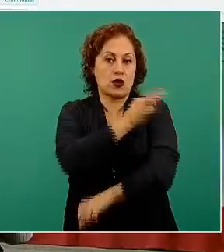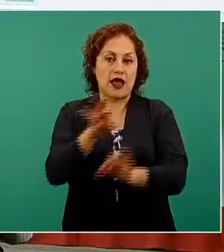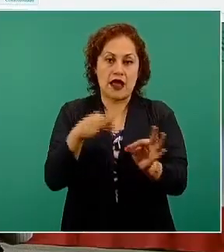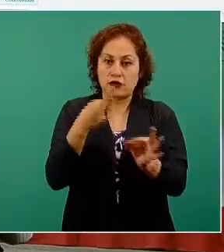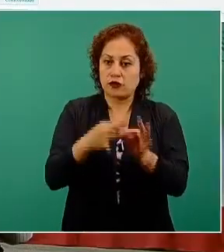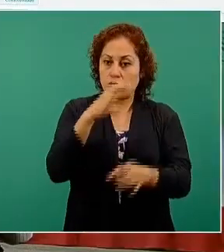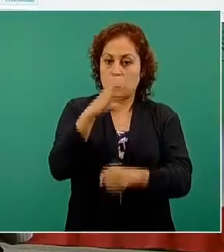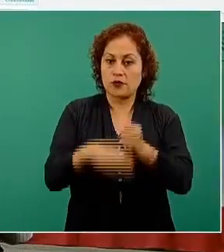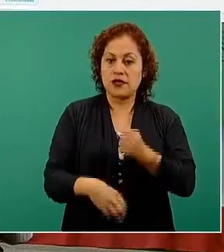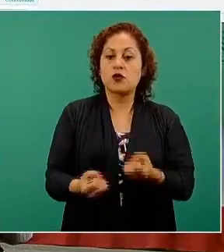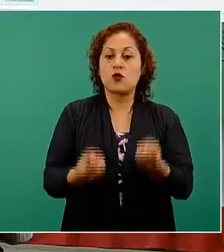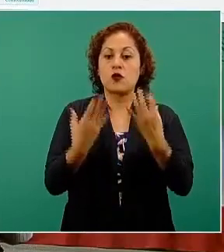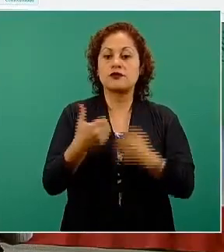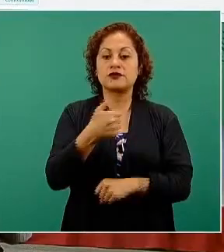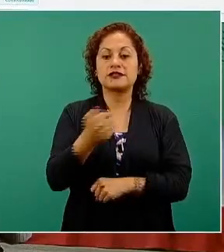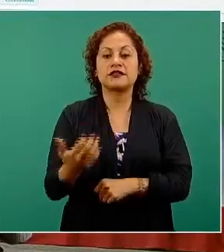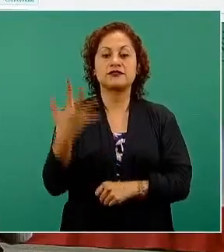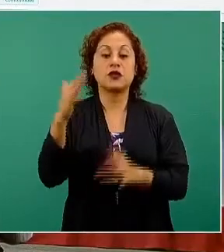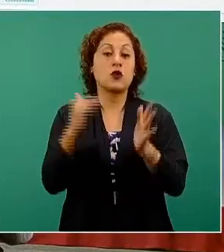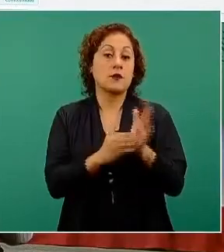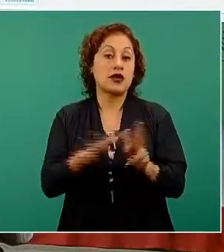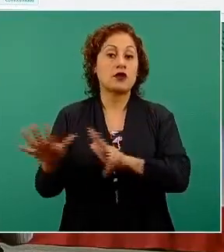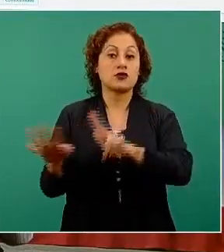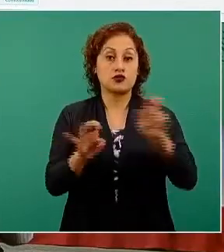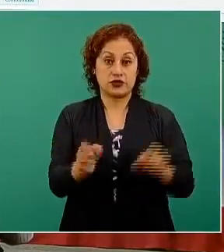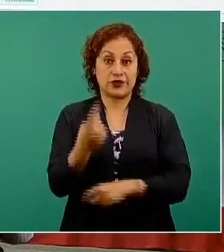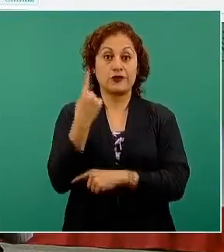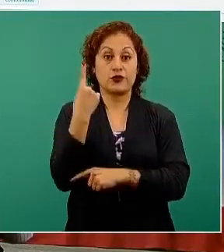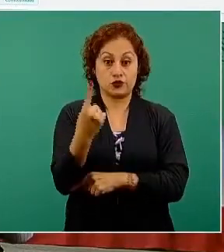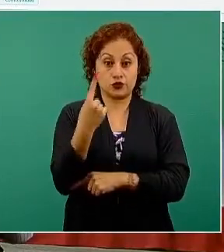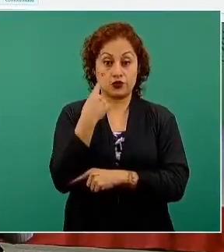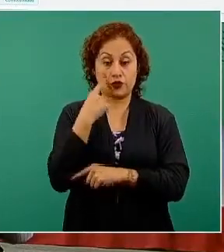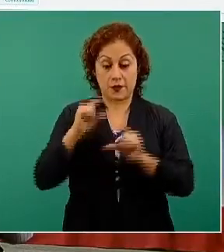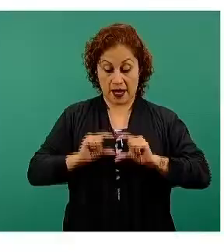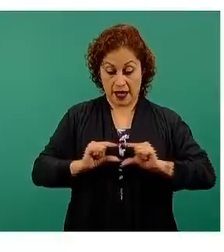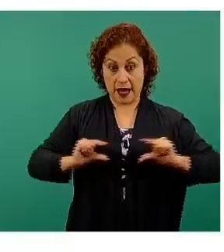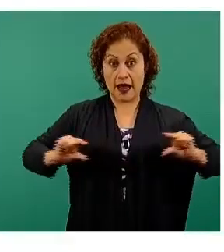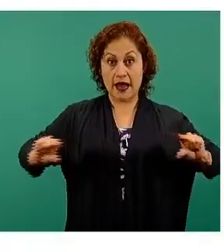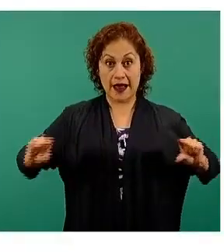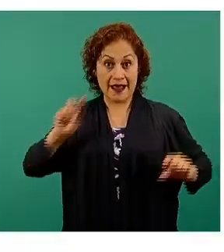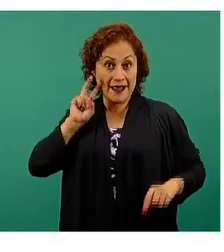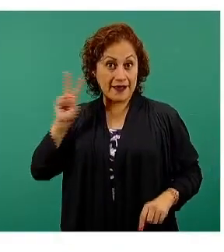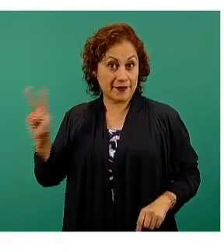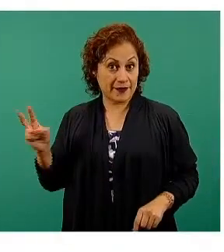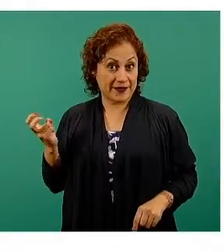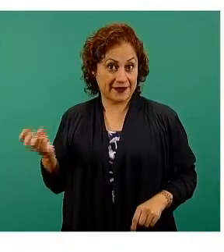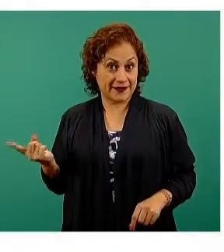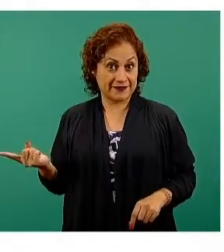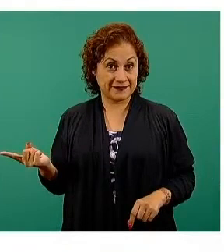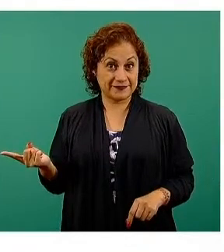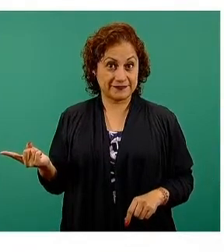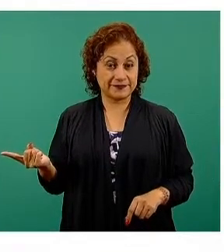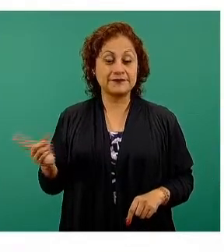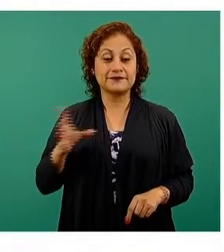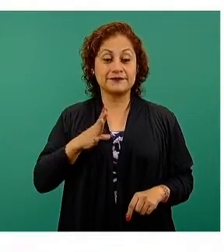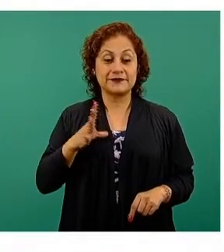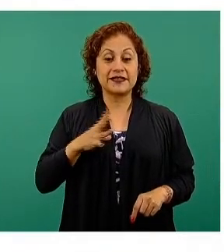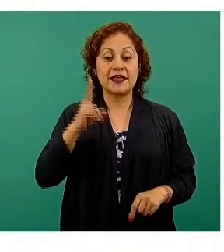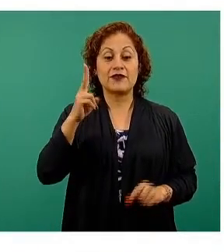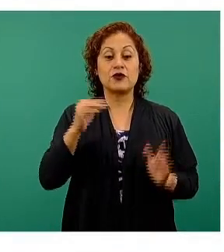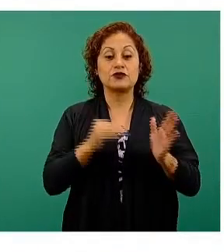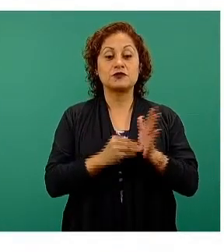605.801. Y abajo pueden ver las cifras totales tanto de los casos estimados, que son